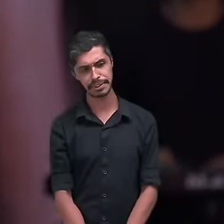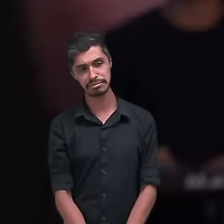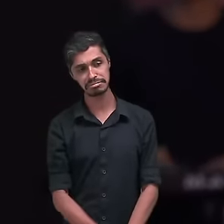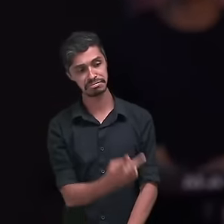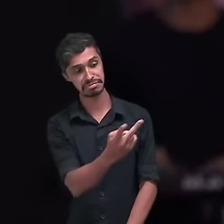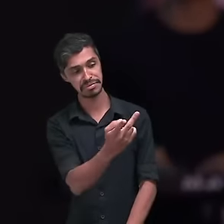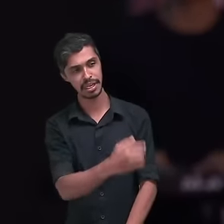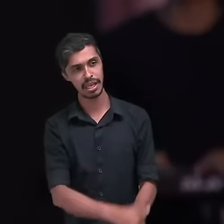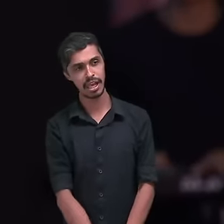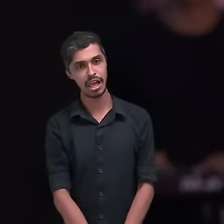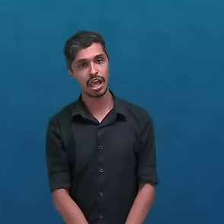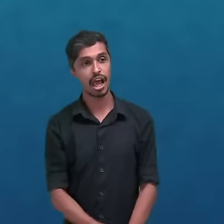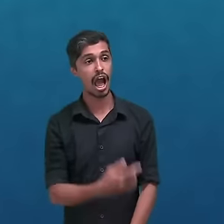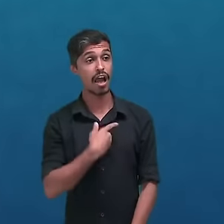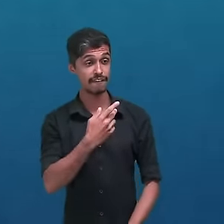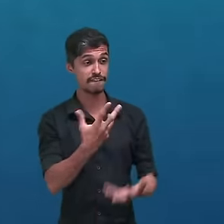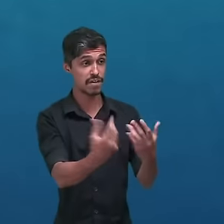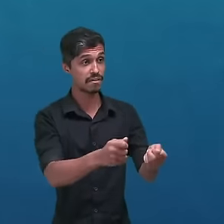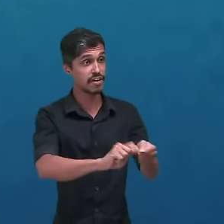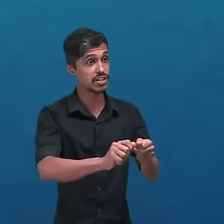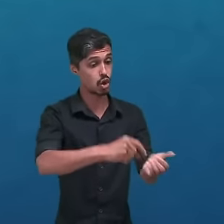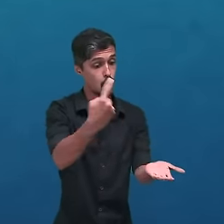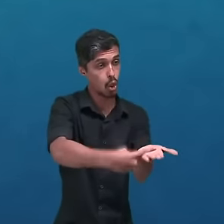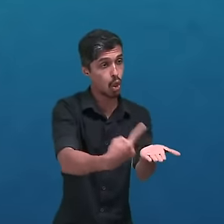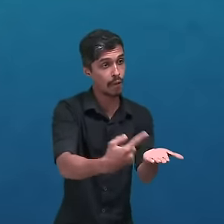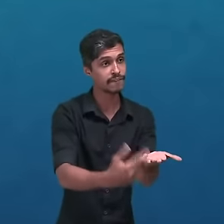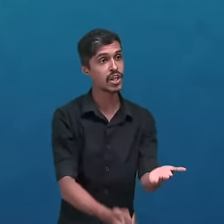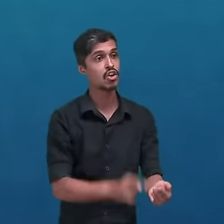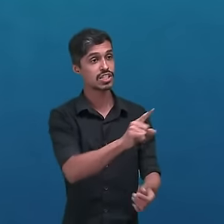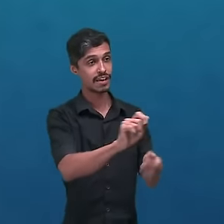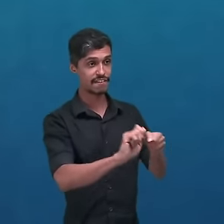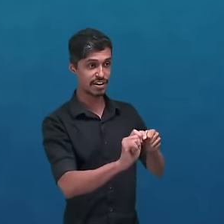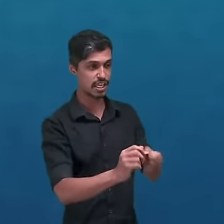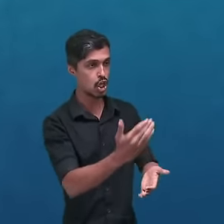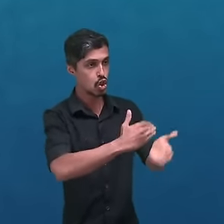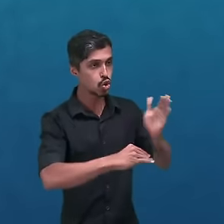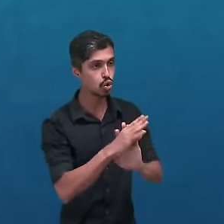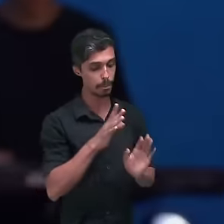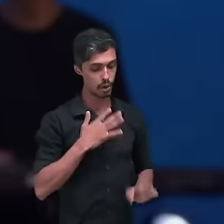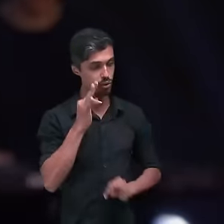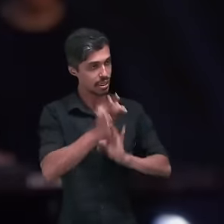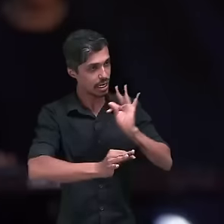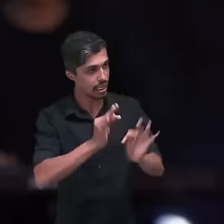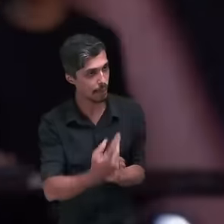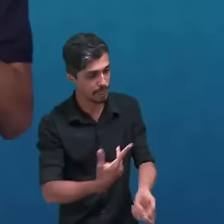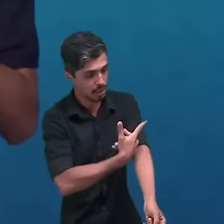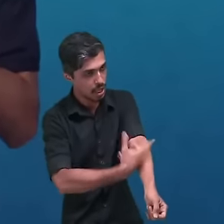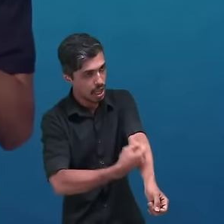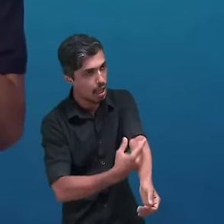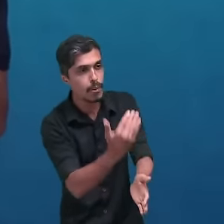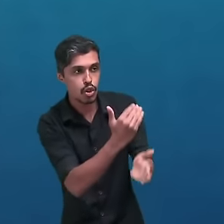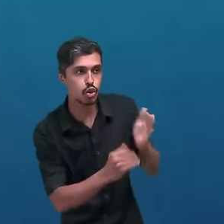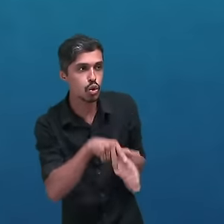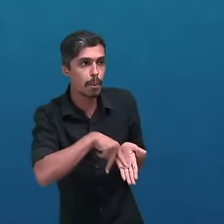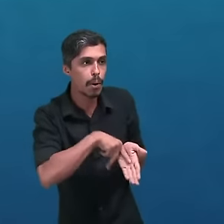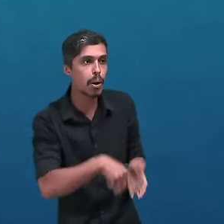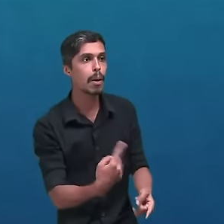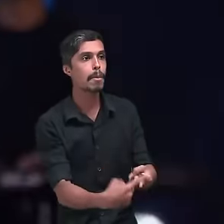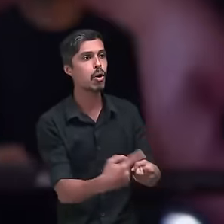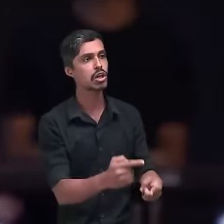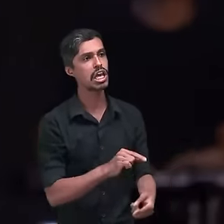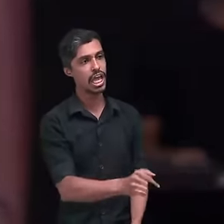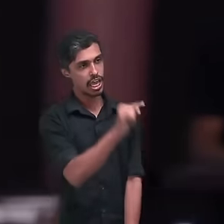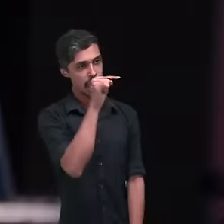Yo falei: "Vamos a hacer un compromiso. El Señor va a ser mi médico todo el tratamiento. Porque yo quiero que usted conozca al Dios que yo